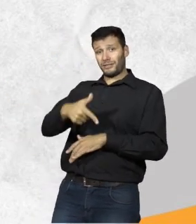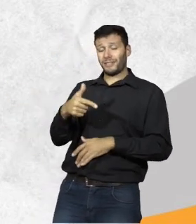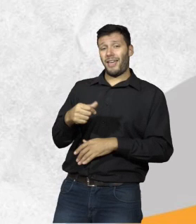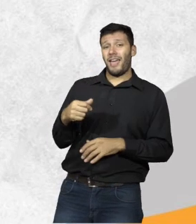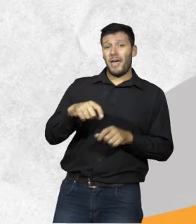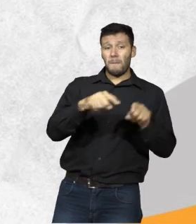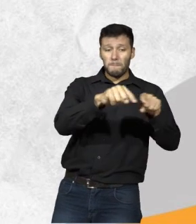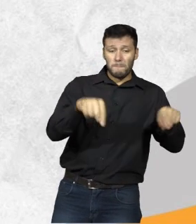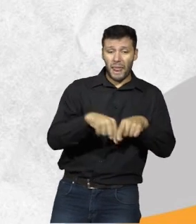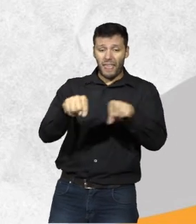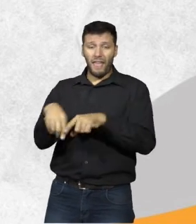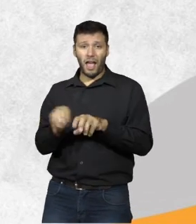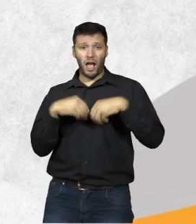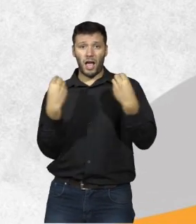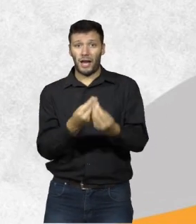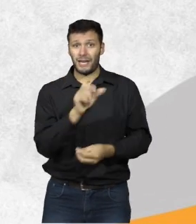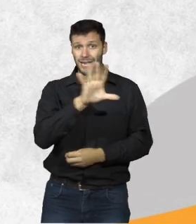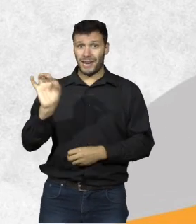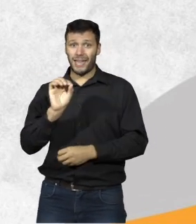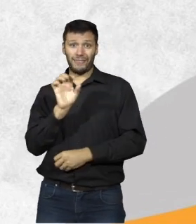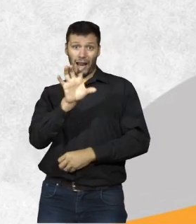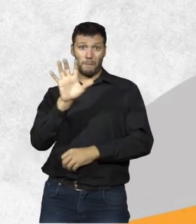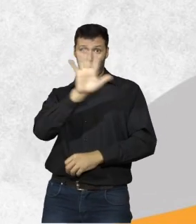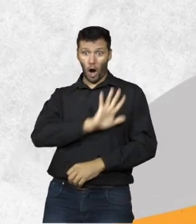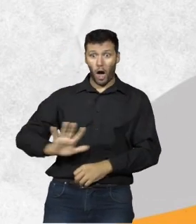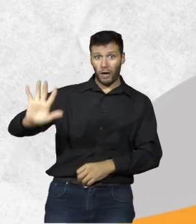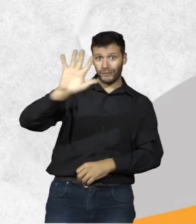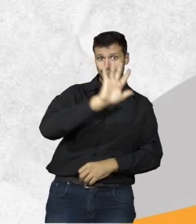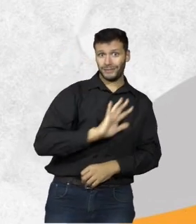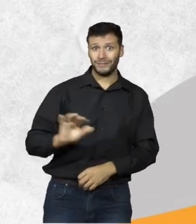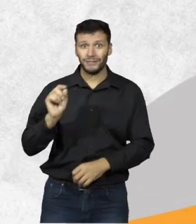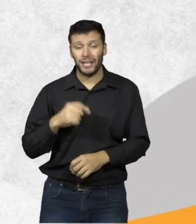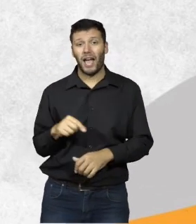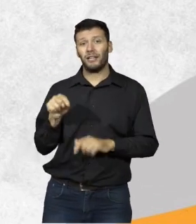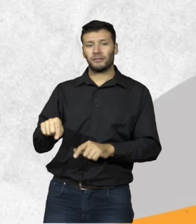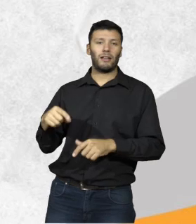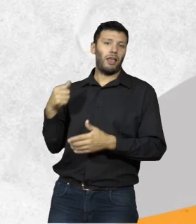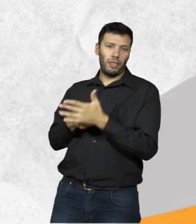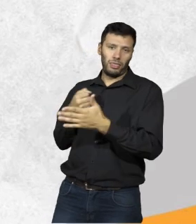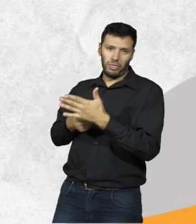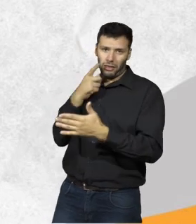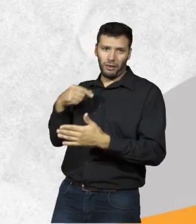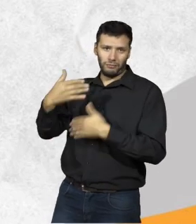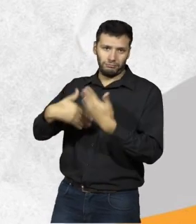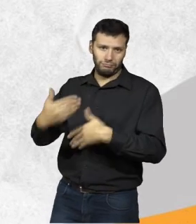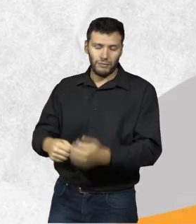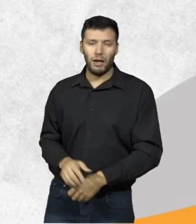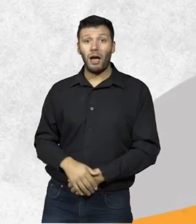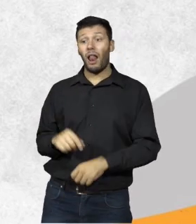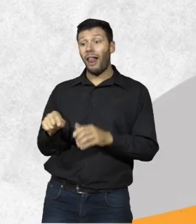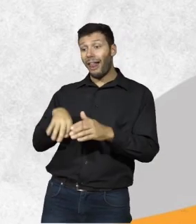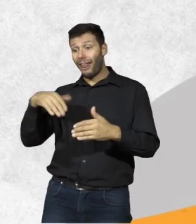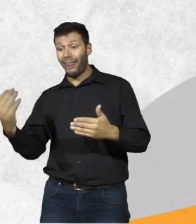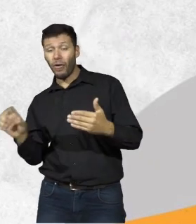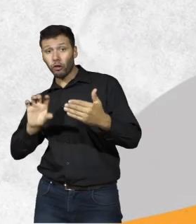piletas distribuidas en toda la provincia, que son los pasivos que estamos remediando. La de al lado es una pileta que cumple